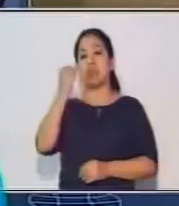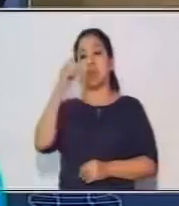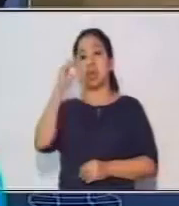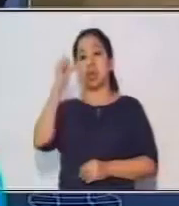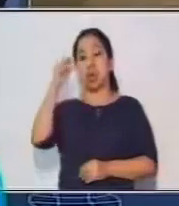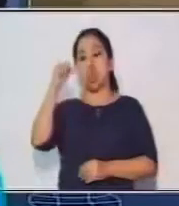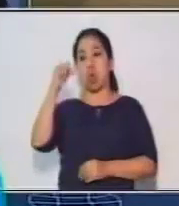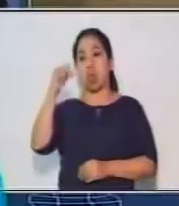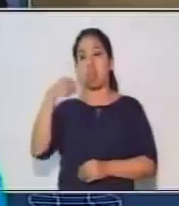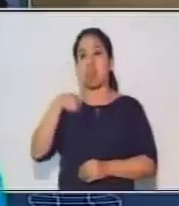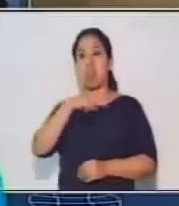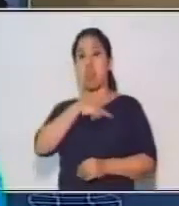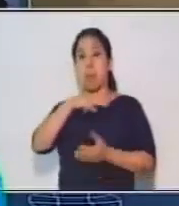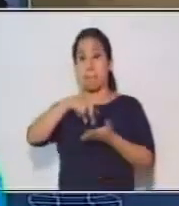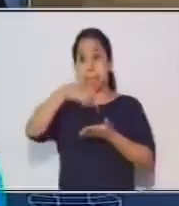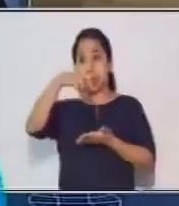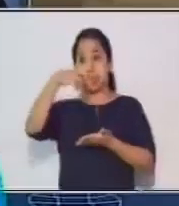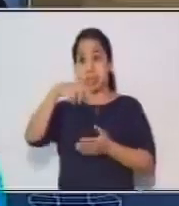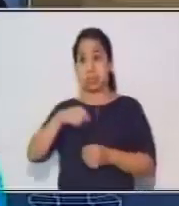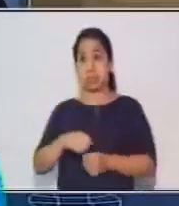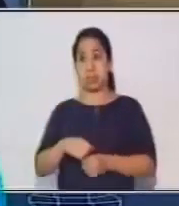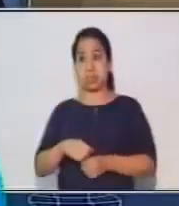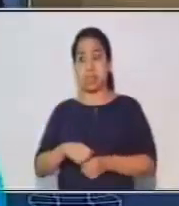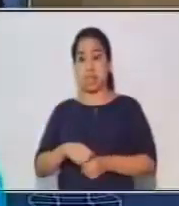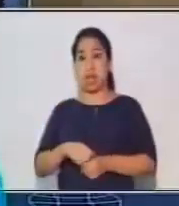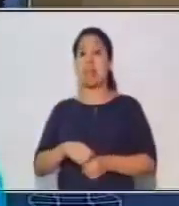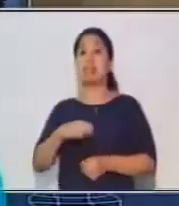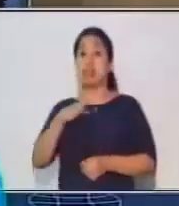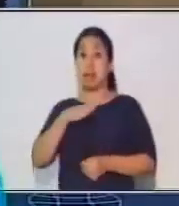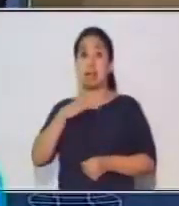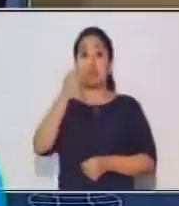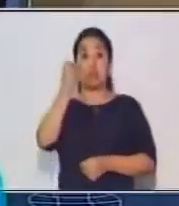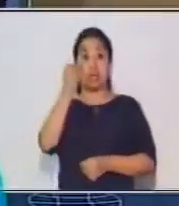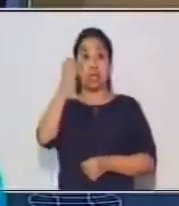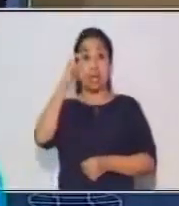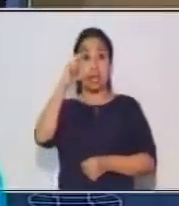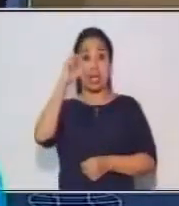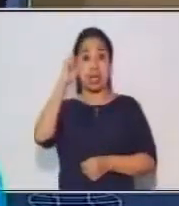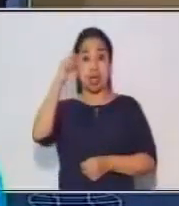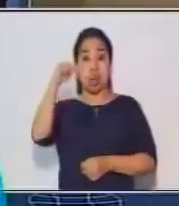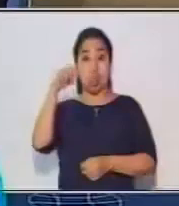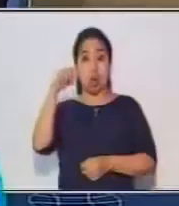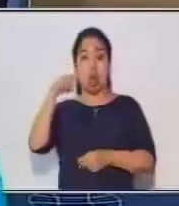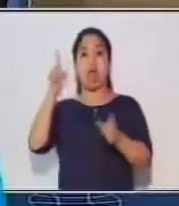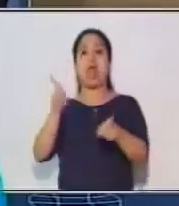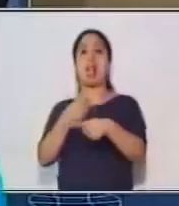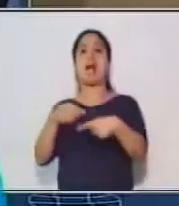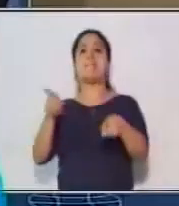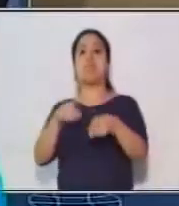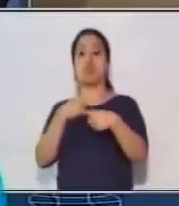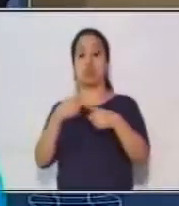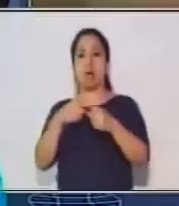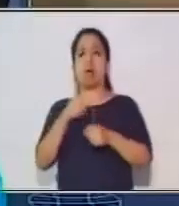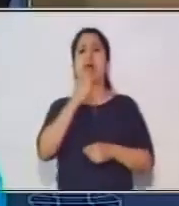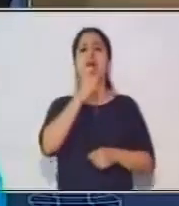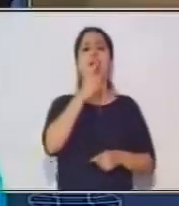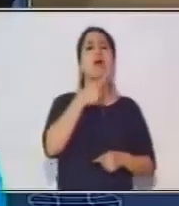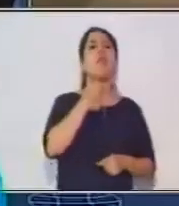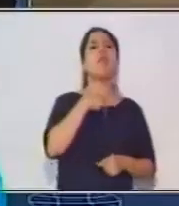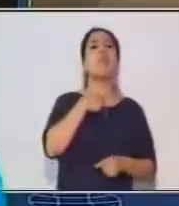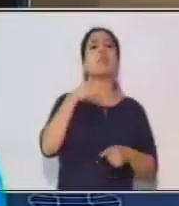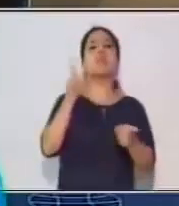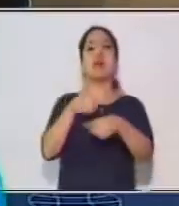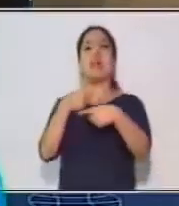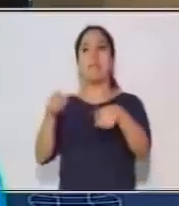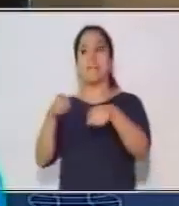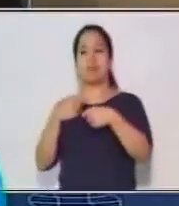país. Y en este caso tenemos íconos en la música. ¿A quién de nosotros no nos gusta la música?